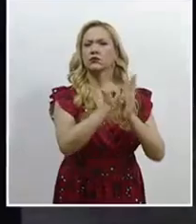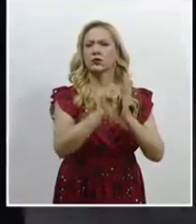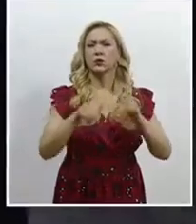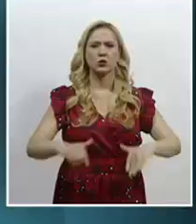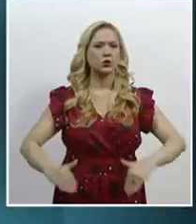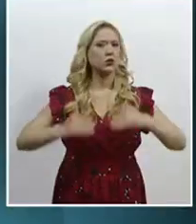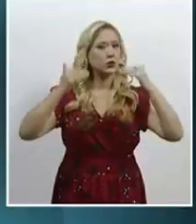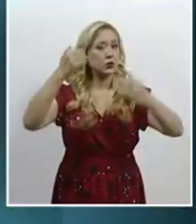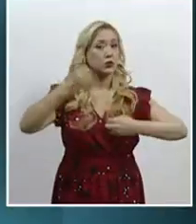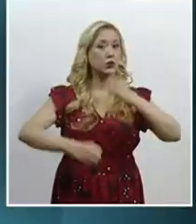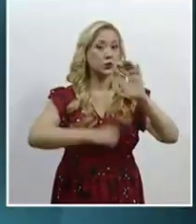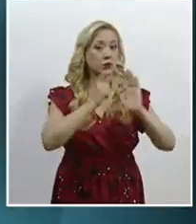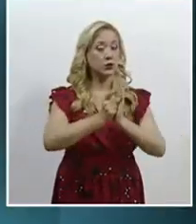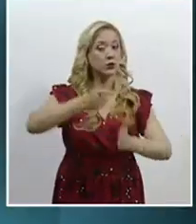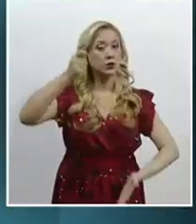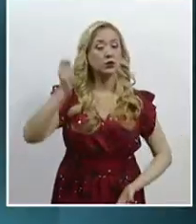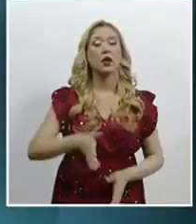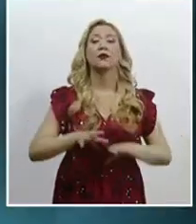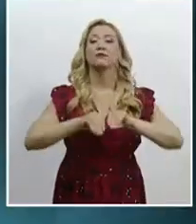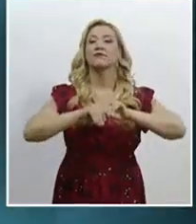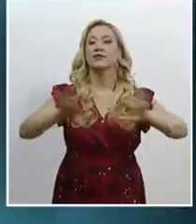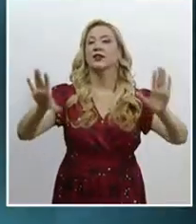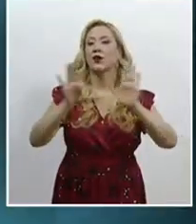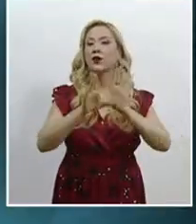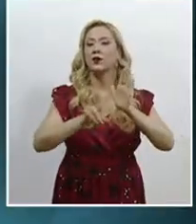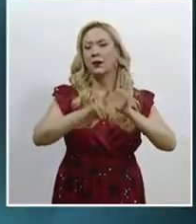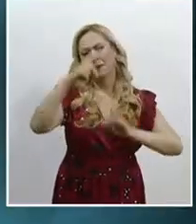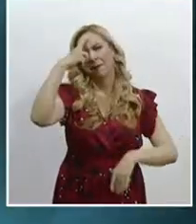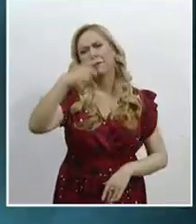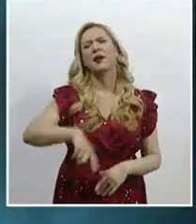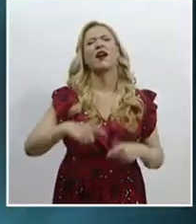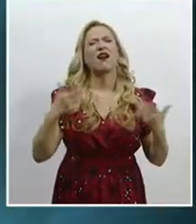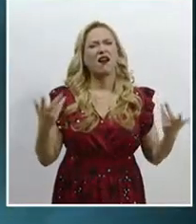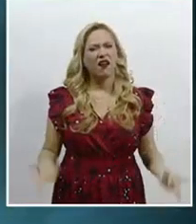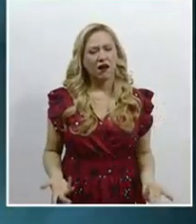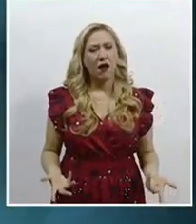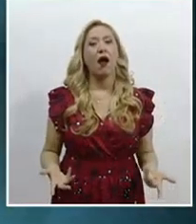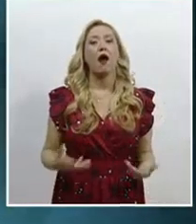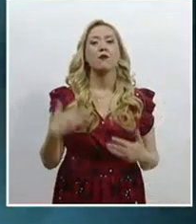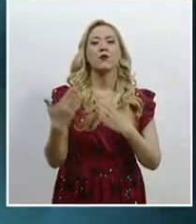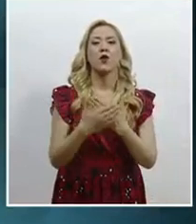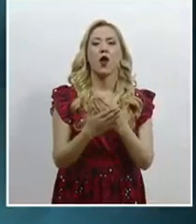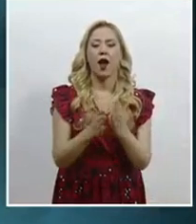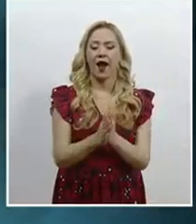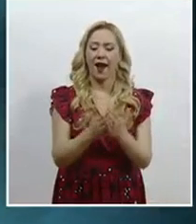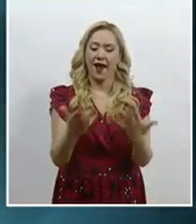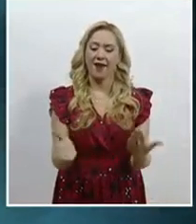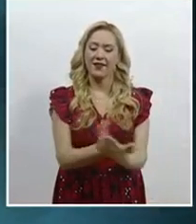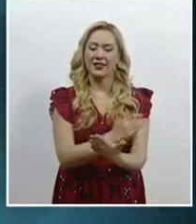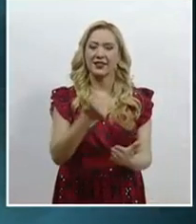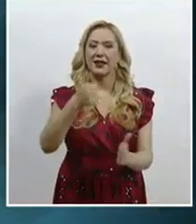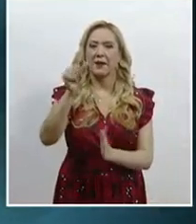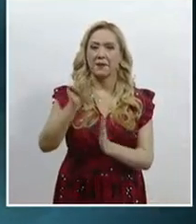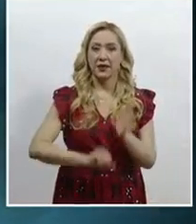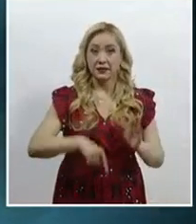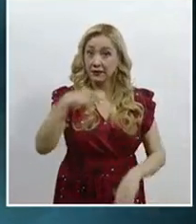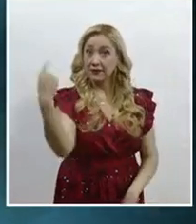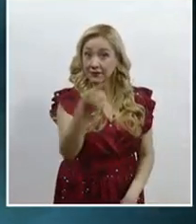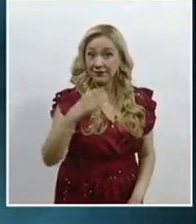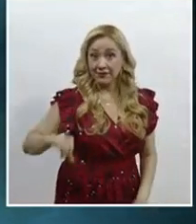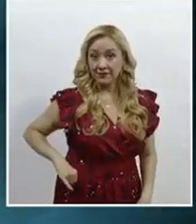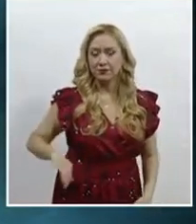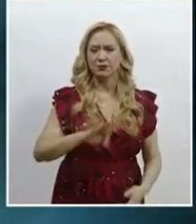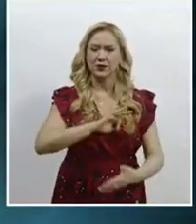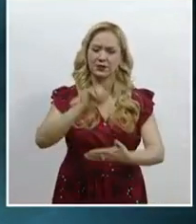Suprema Corte de Justicia de la Nación lanzó la convocatoria para colaborar en la siguiente entrega de su revista semestral. Las y los interesados podrán